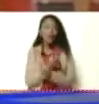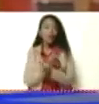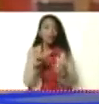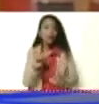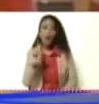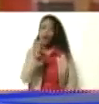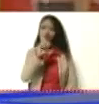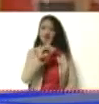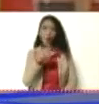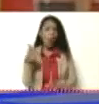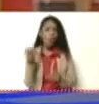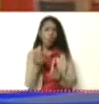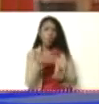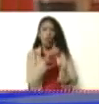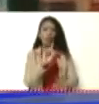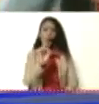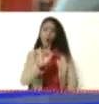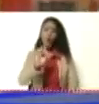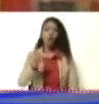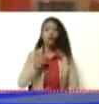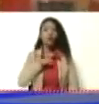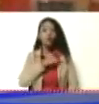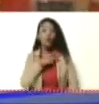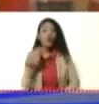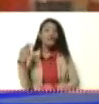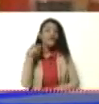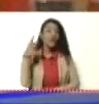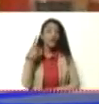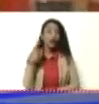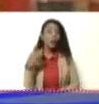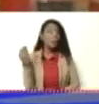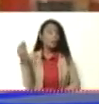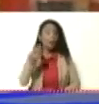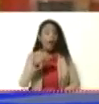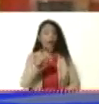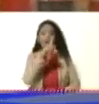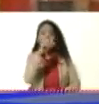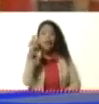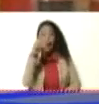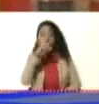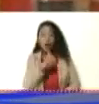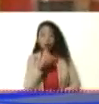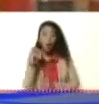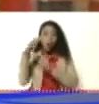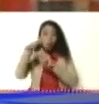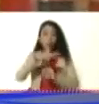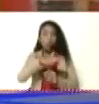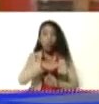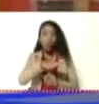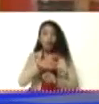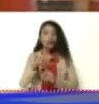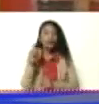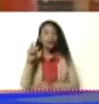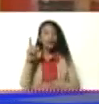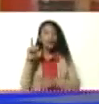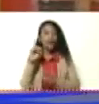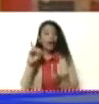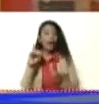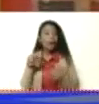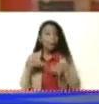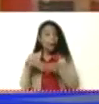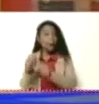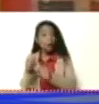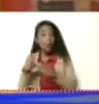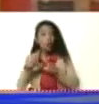la tiranía. Hemos sido víctimas durante más de 100 años de la oligarquía en todos